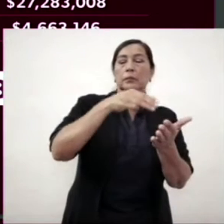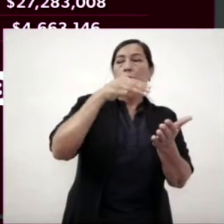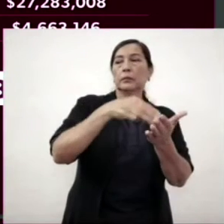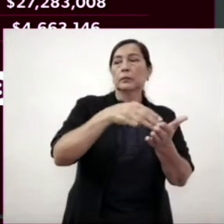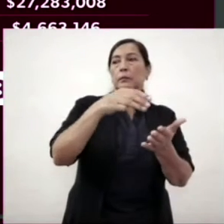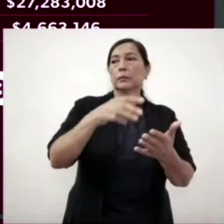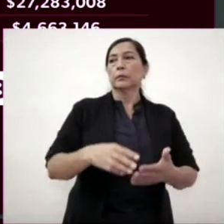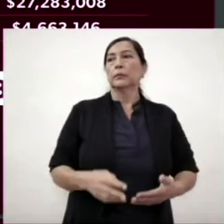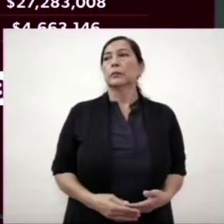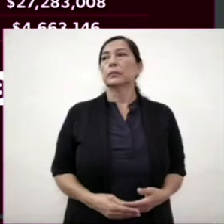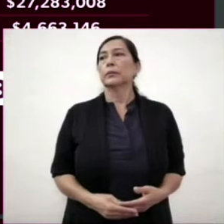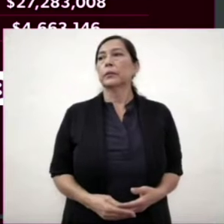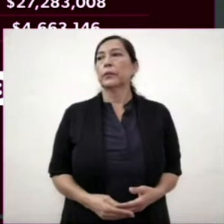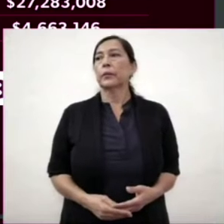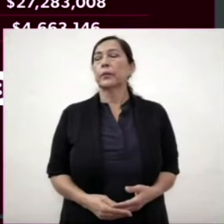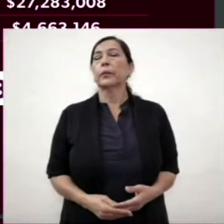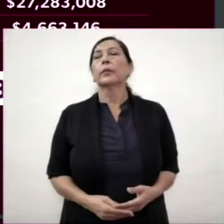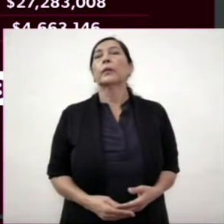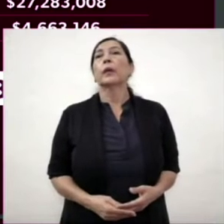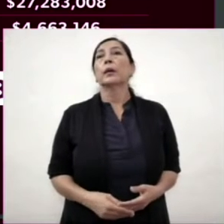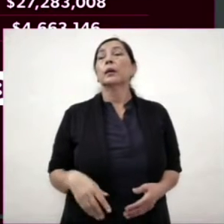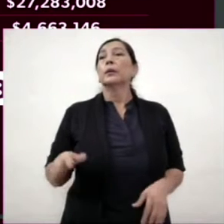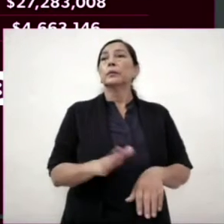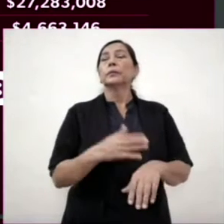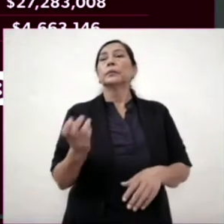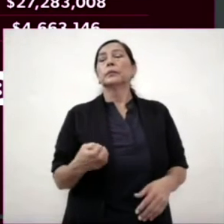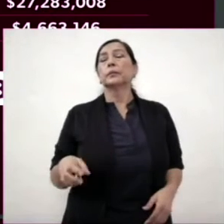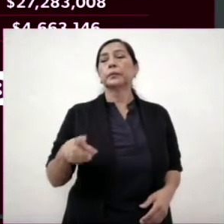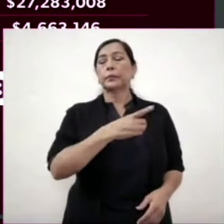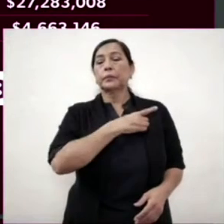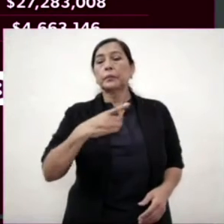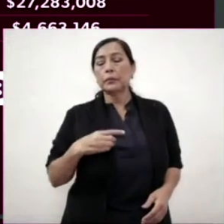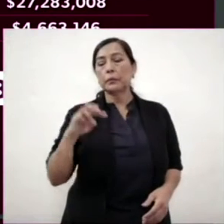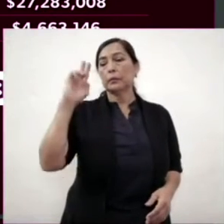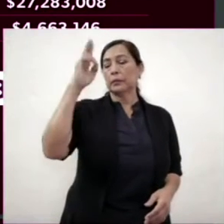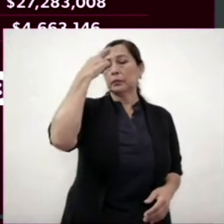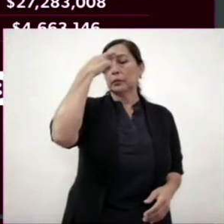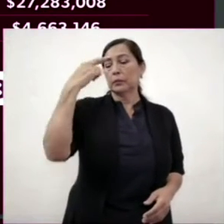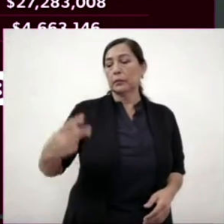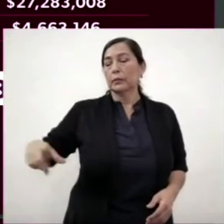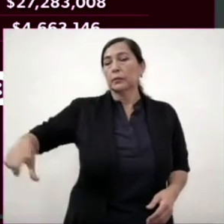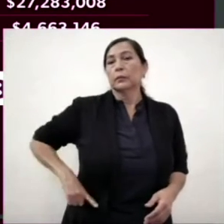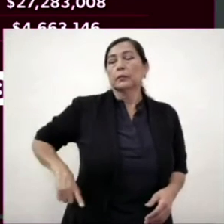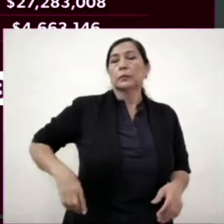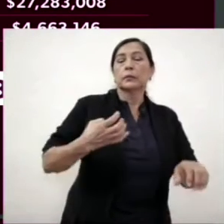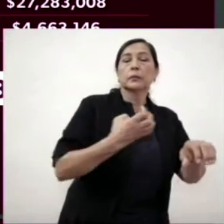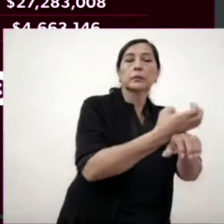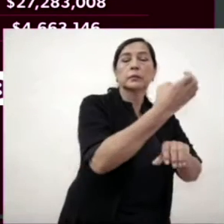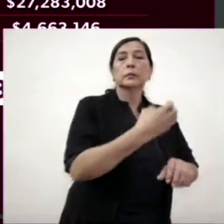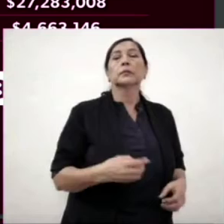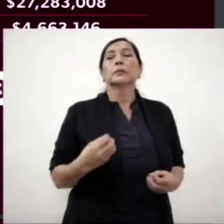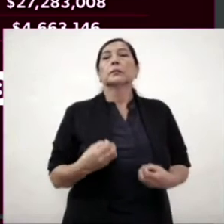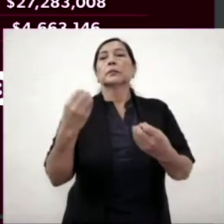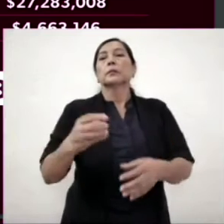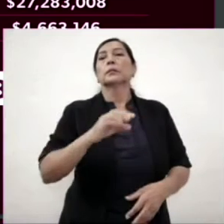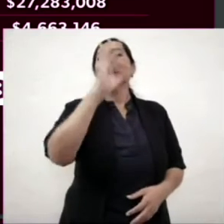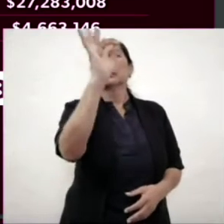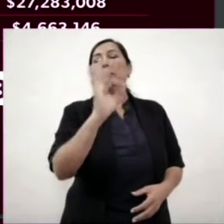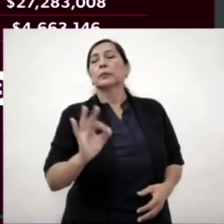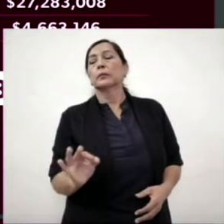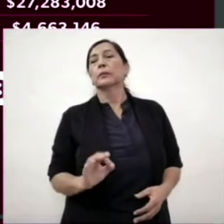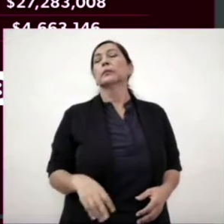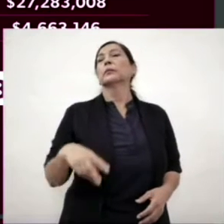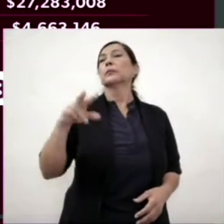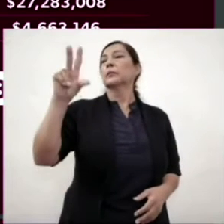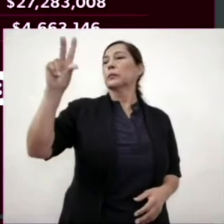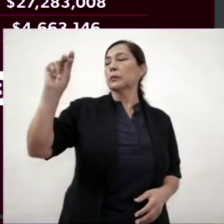30,107,914. Porque debemos recordar que el gobierno del estado aporta el 70%, mientras que los municipios deben cubrir el